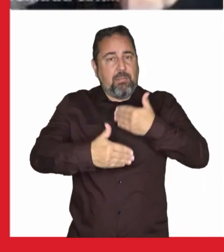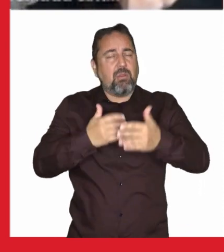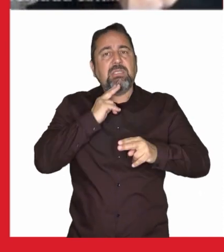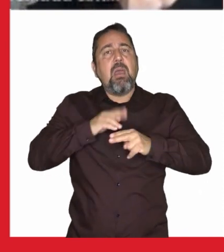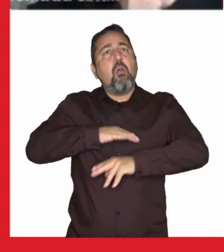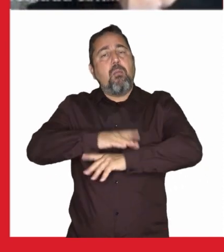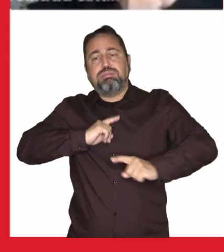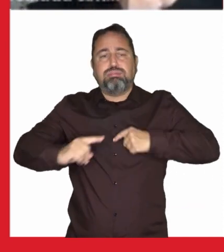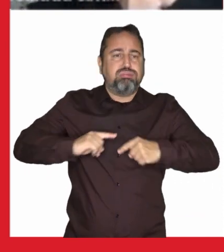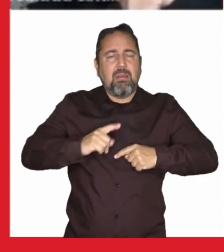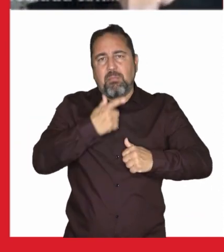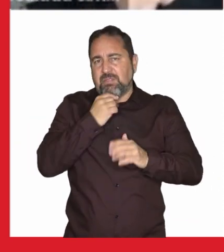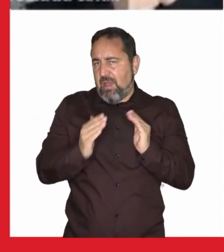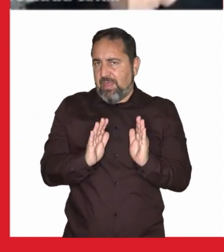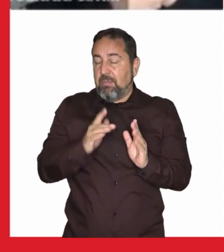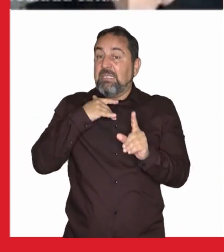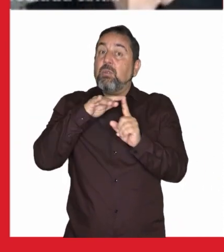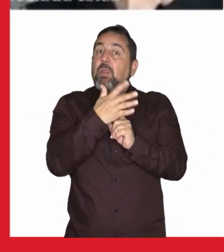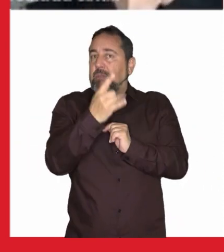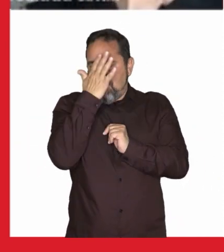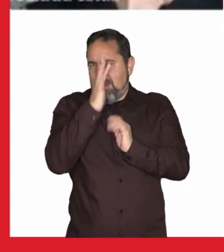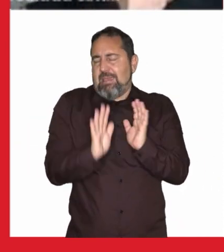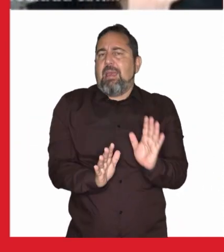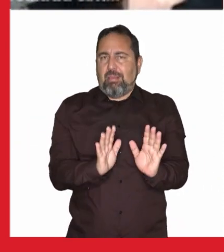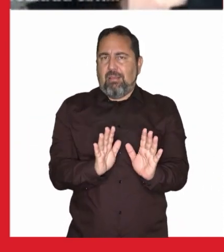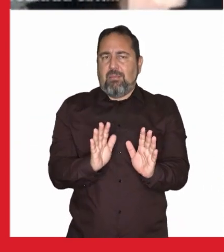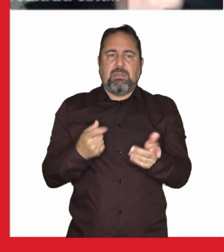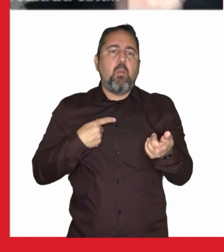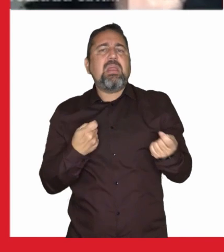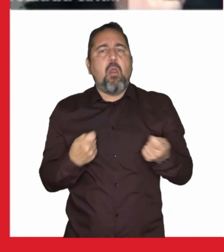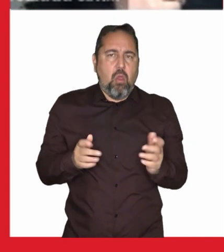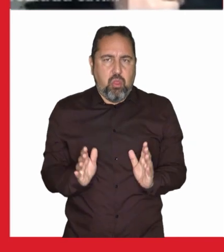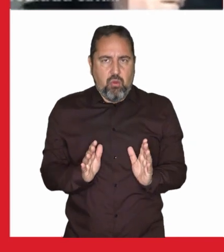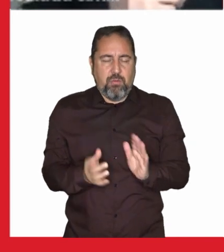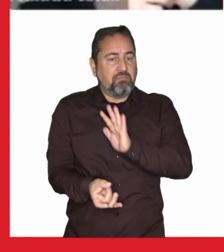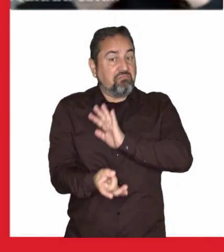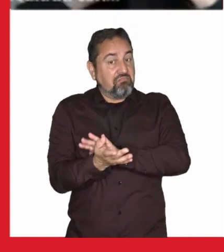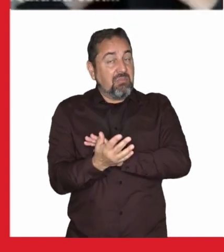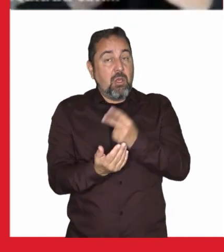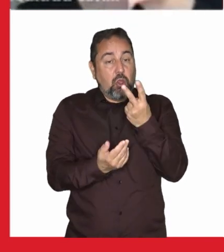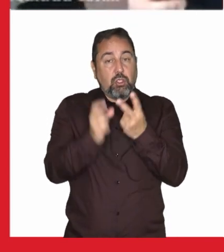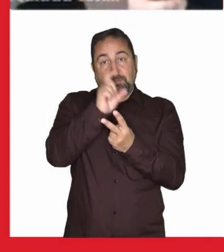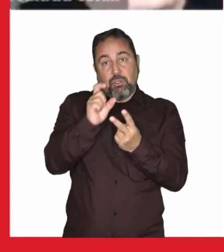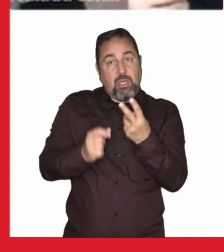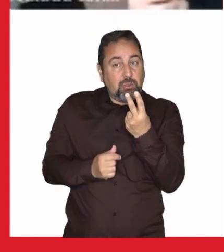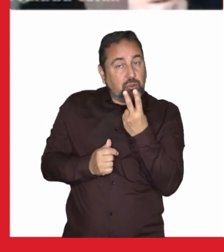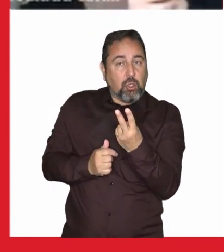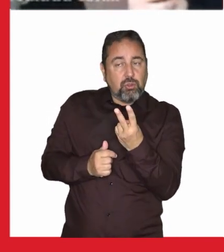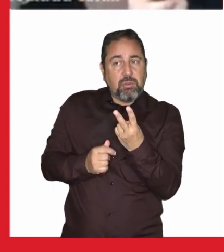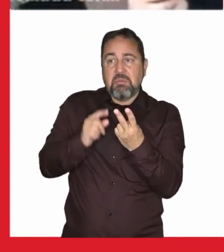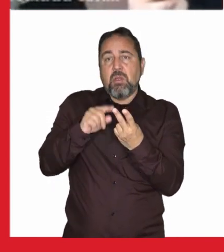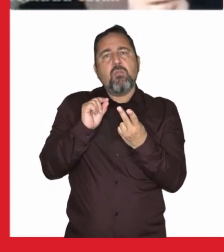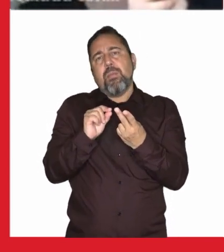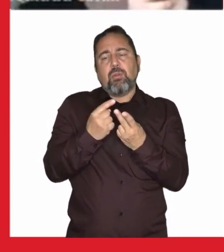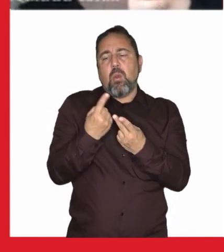la gobernabilidad. Es decir, tenéis que prever casos en los que imaginaros un negocio que lo constituyen dos